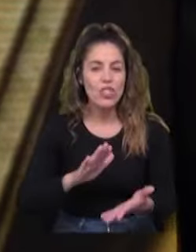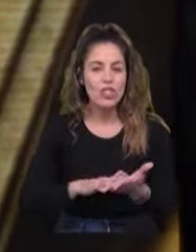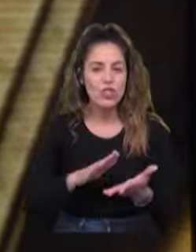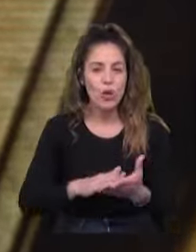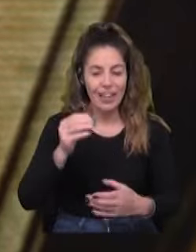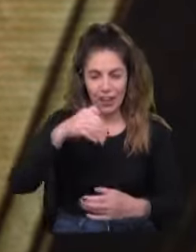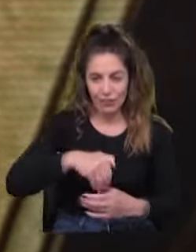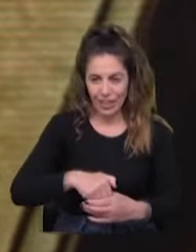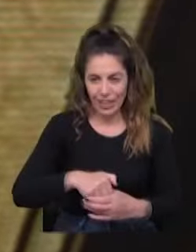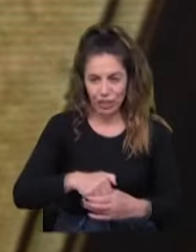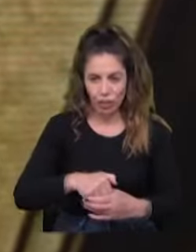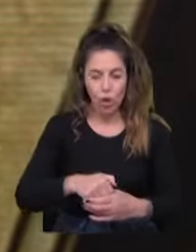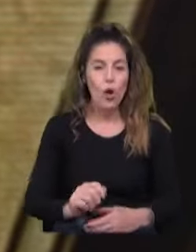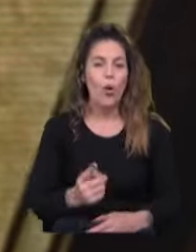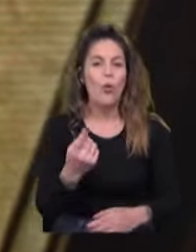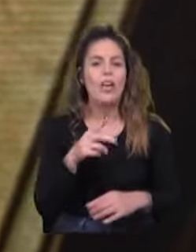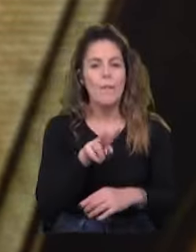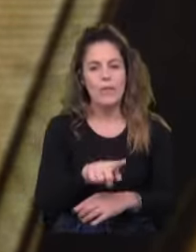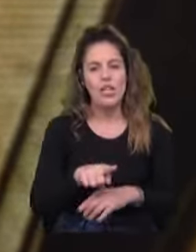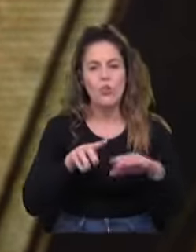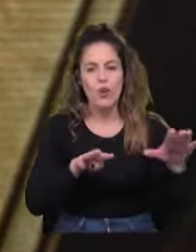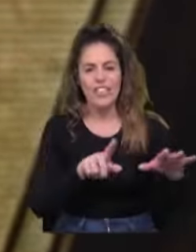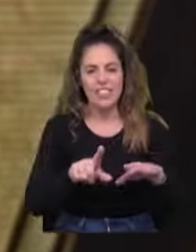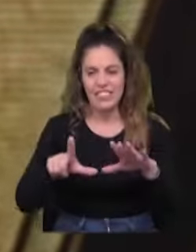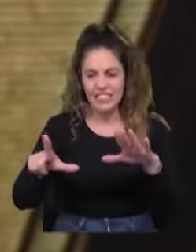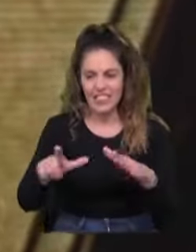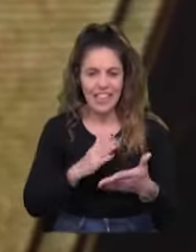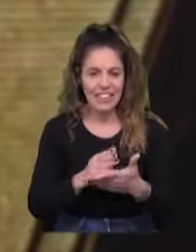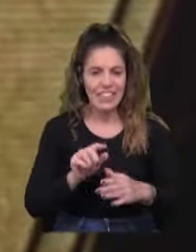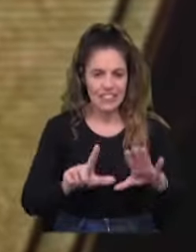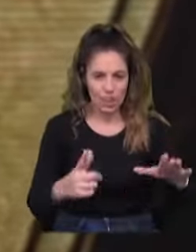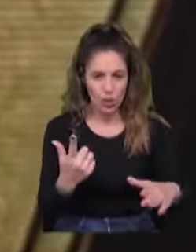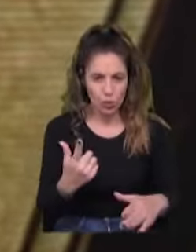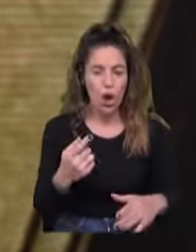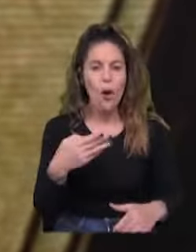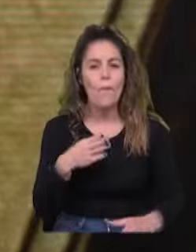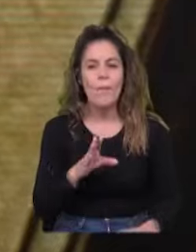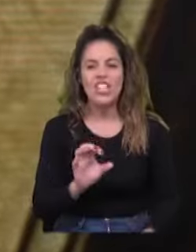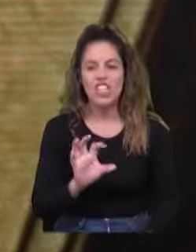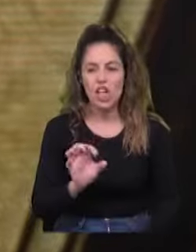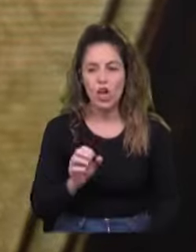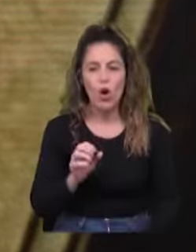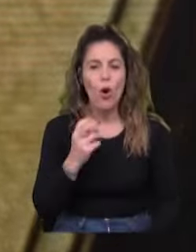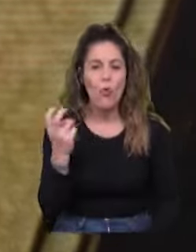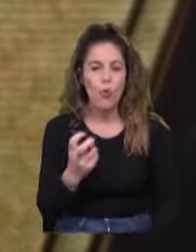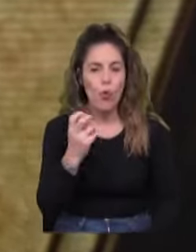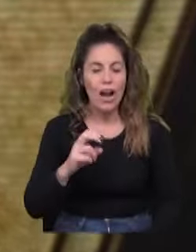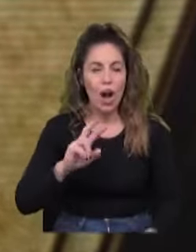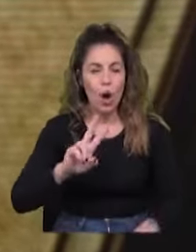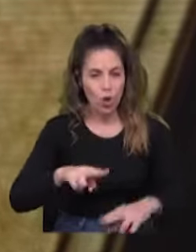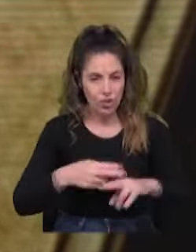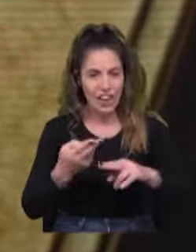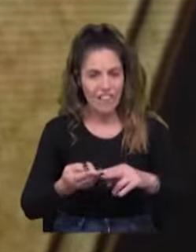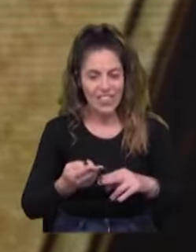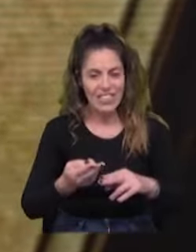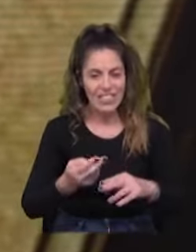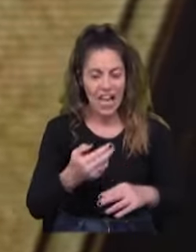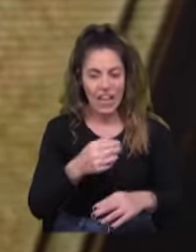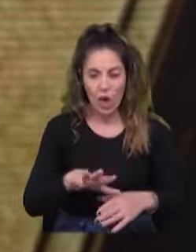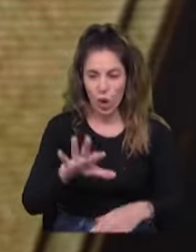y las consultas populares una de 1917 hasta el 71 cuando Pacheco areco Busca una reelección había plebiscito